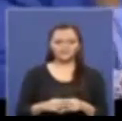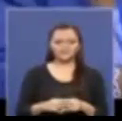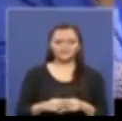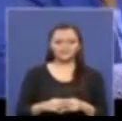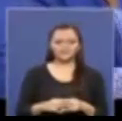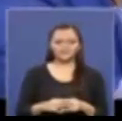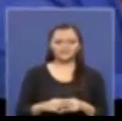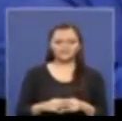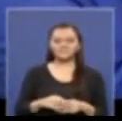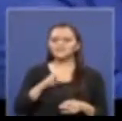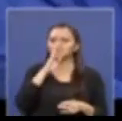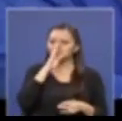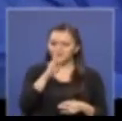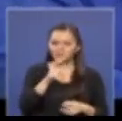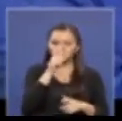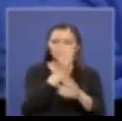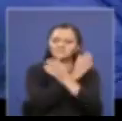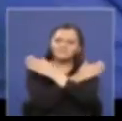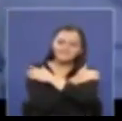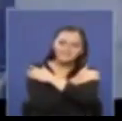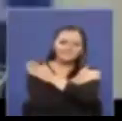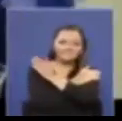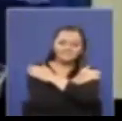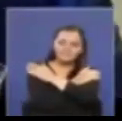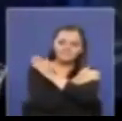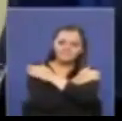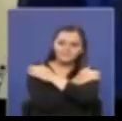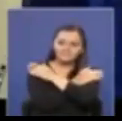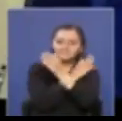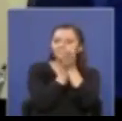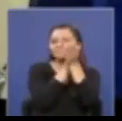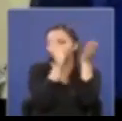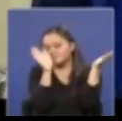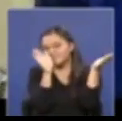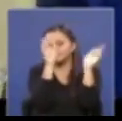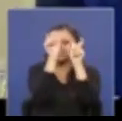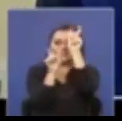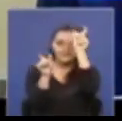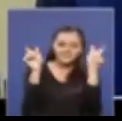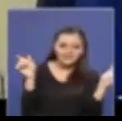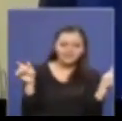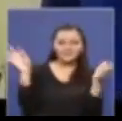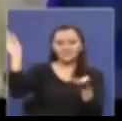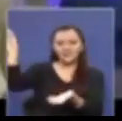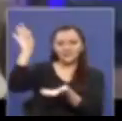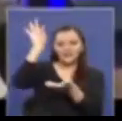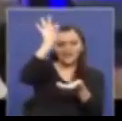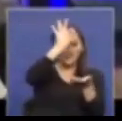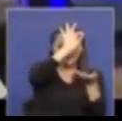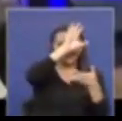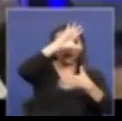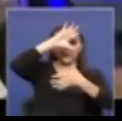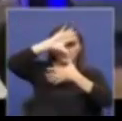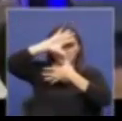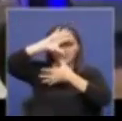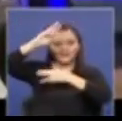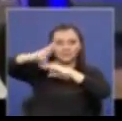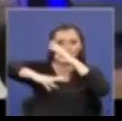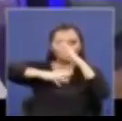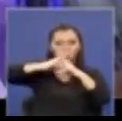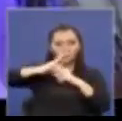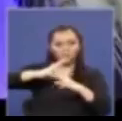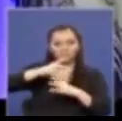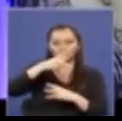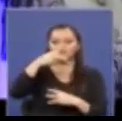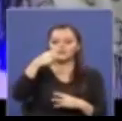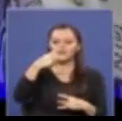Le insisto, ¿no? Siempre nos reciben con mucho cariño. Había gente y delegaciones de todas partes de América y del mundo. Ahí están